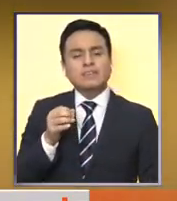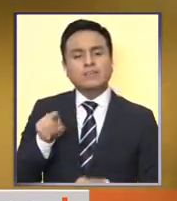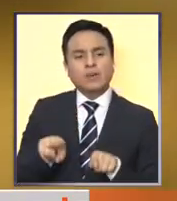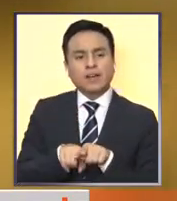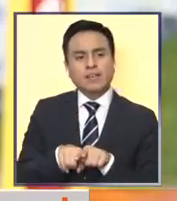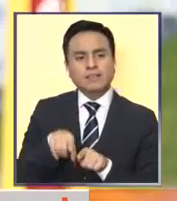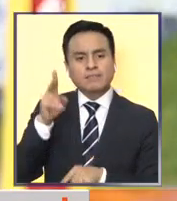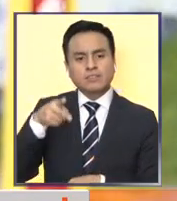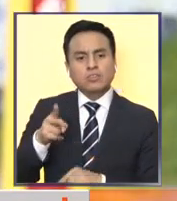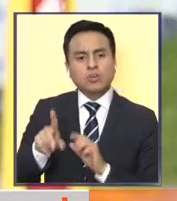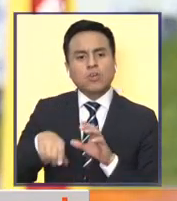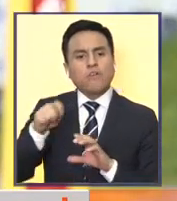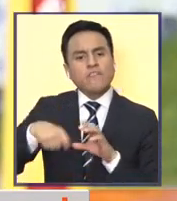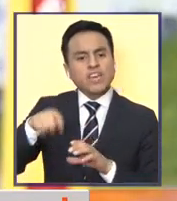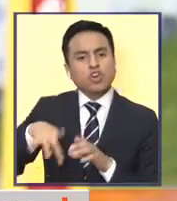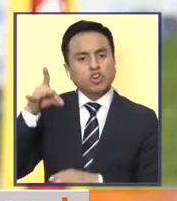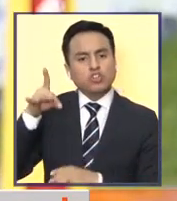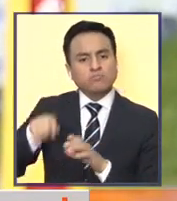a los bingos